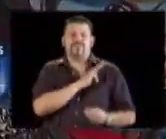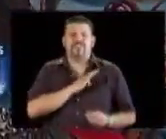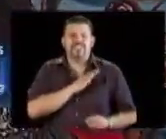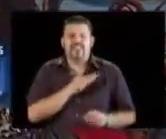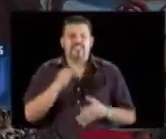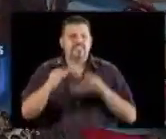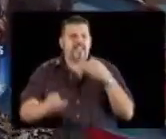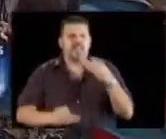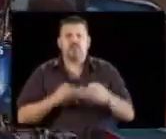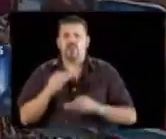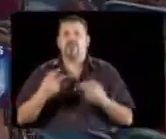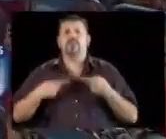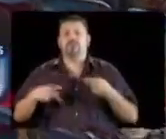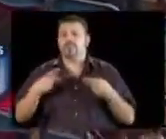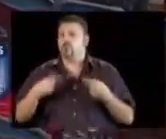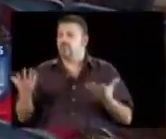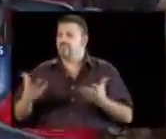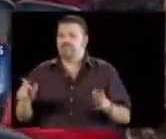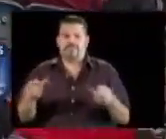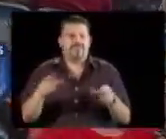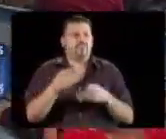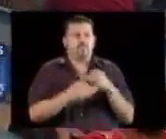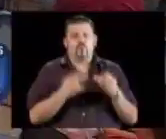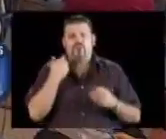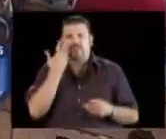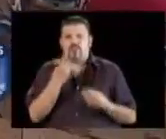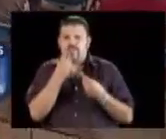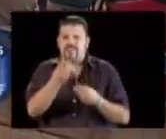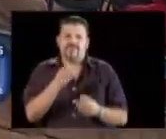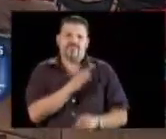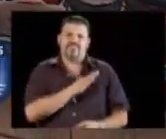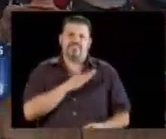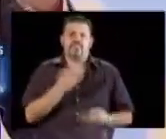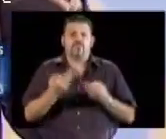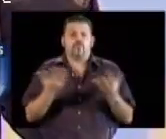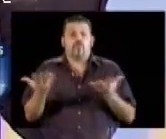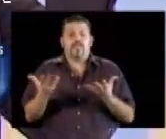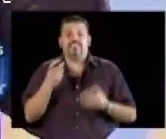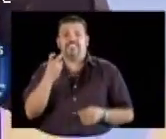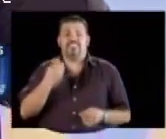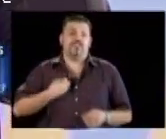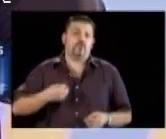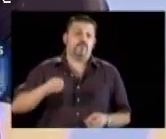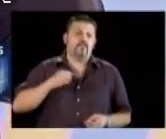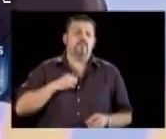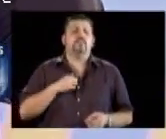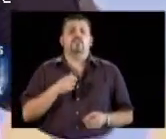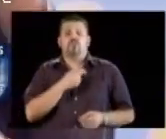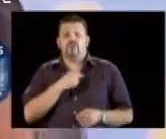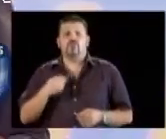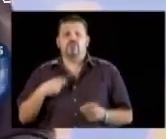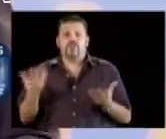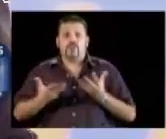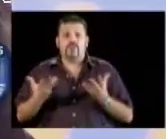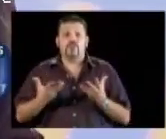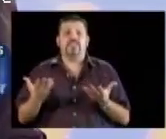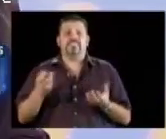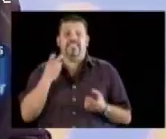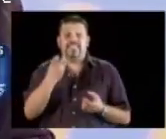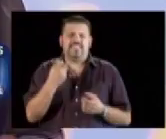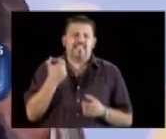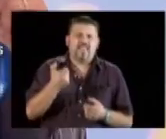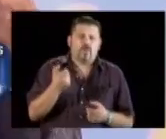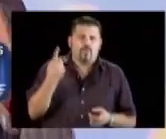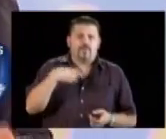todos, distribuidores, muchísimas gracias, porque gracias a ustedes, a lo que hacen con OmniLife, OmniLife puede dedicar dinero para lograr estos